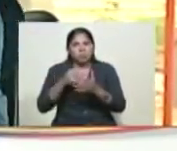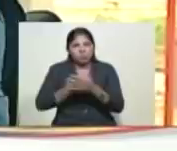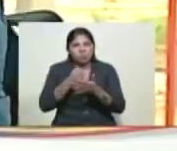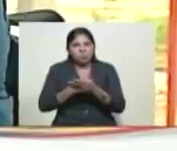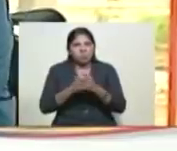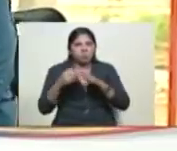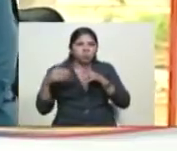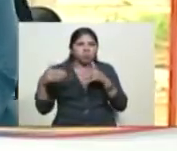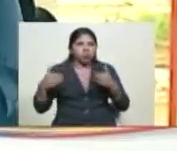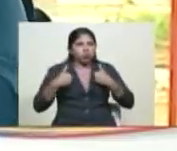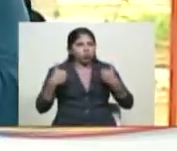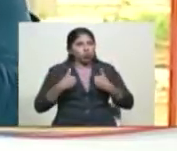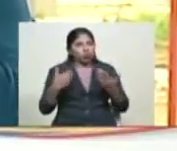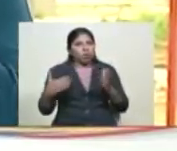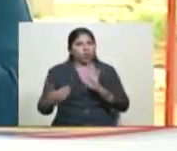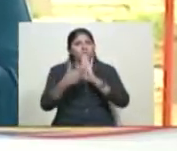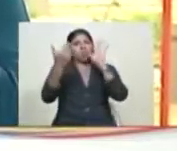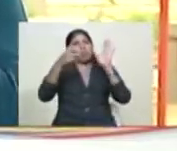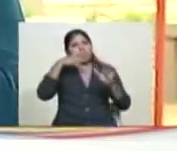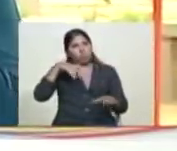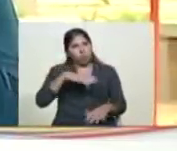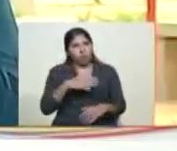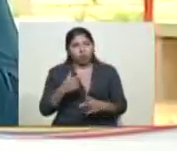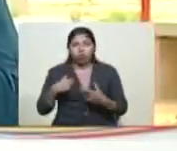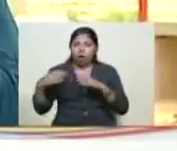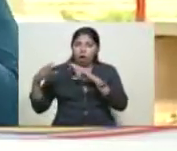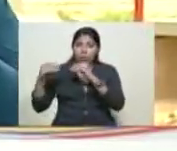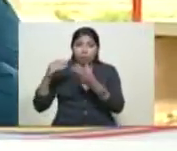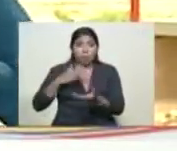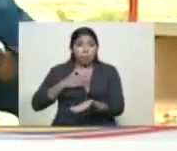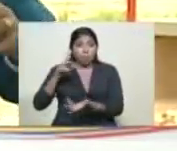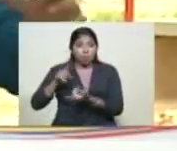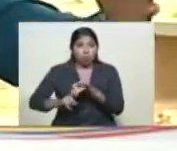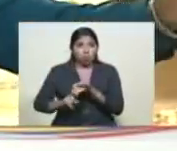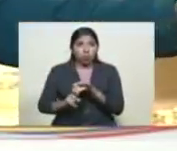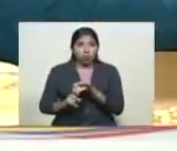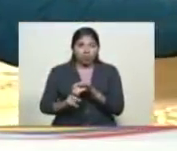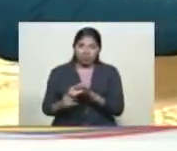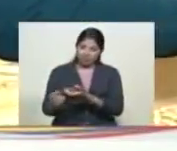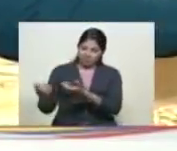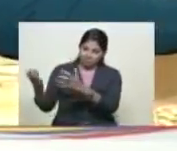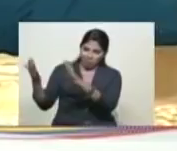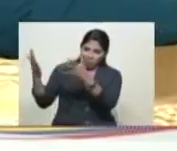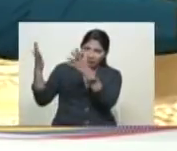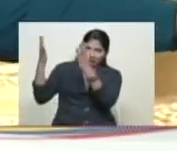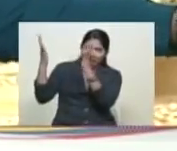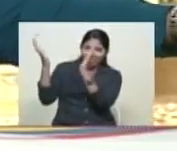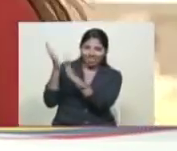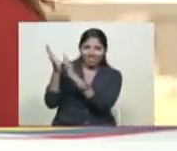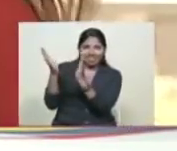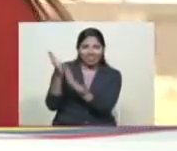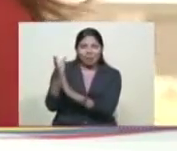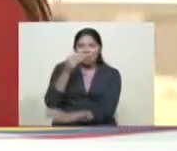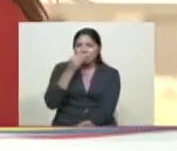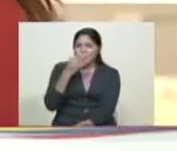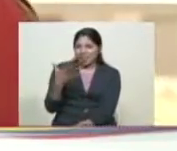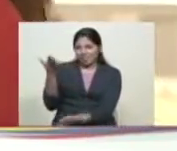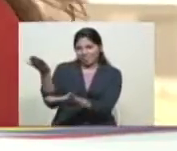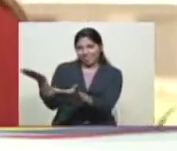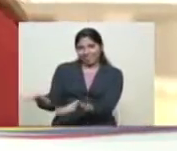pueblo. Yo venía hablando con Silvia. Vamos a darle un aplauso a Silvia. Está más bonita que nunca,